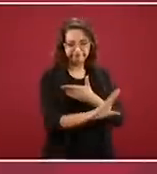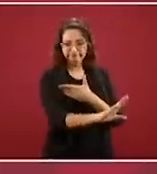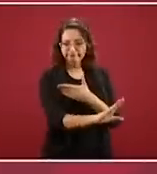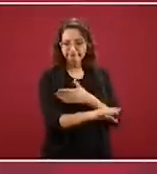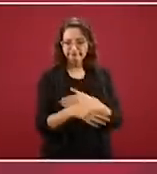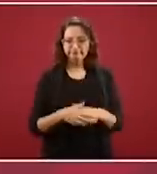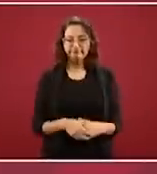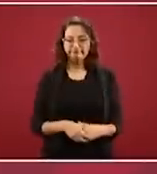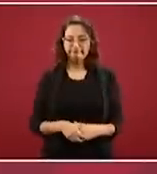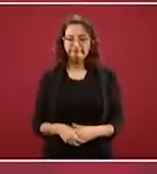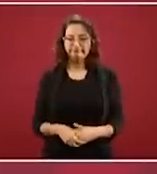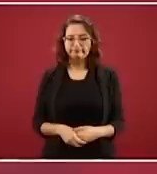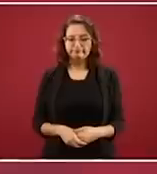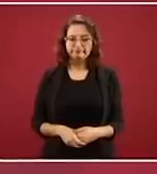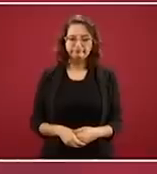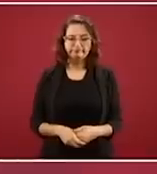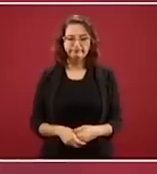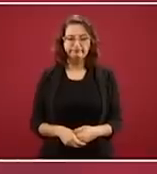que